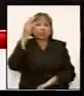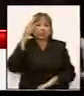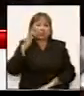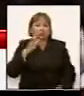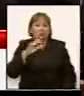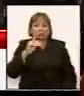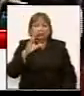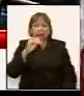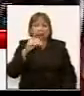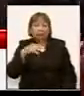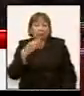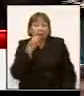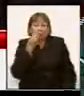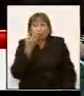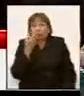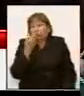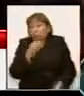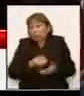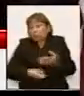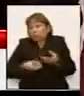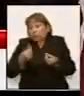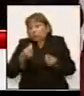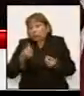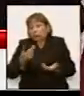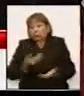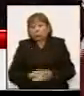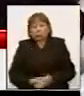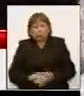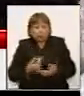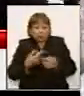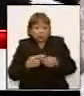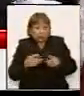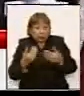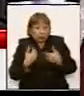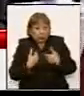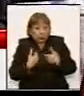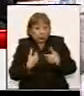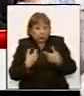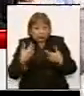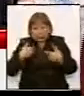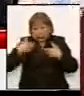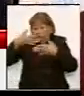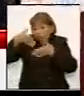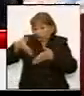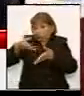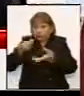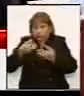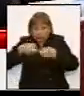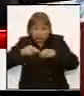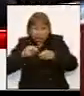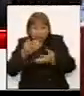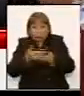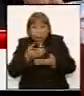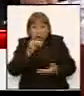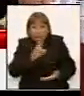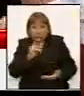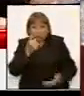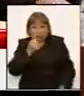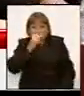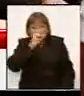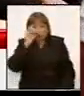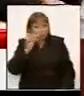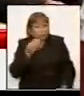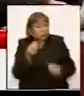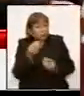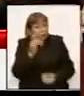metros. Yo no sé cuánto puede costar esa plataforma, pero si yo tengo en caja y el Estado me está autorizando para utilizar el 10% de mi presupuesto,